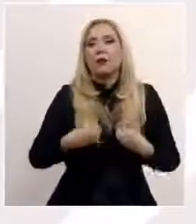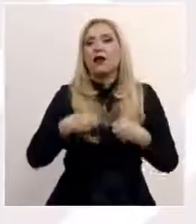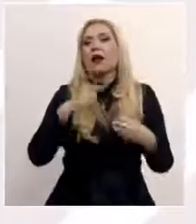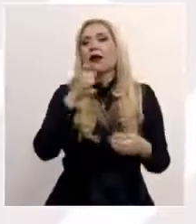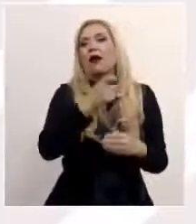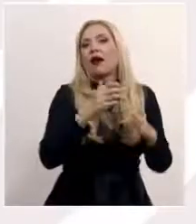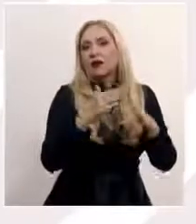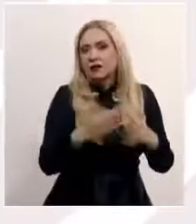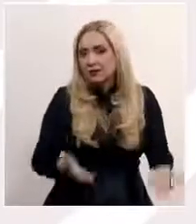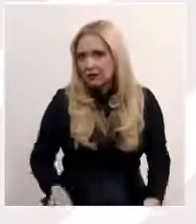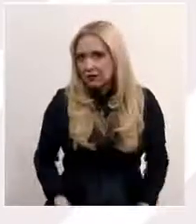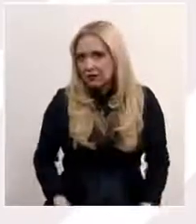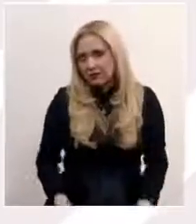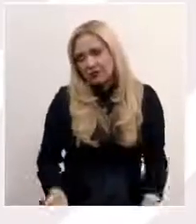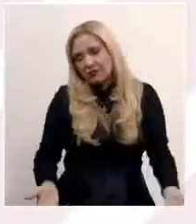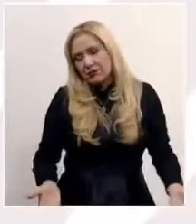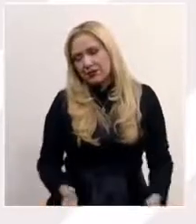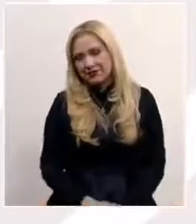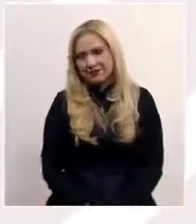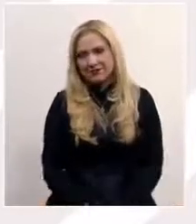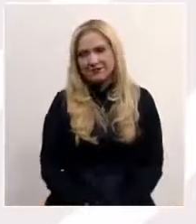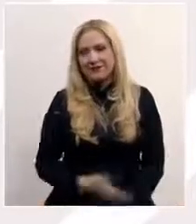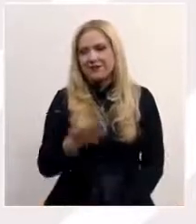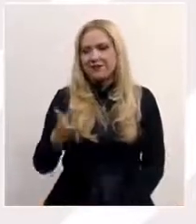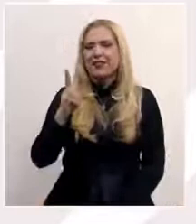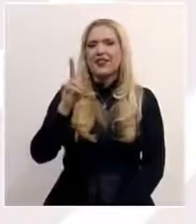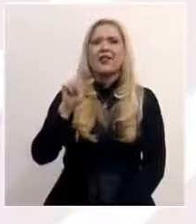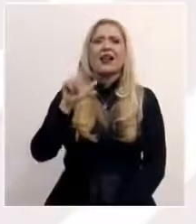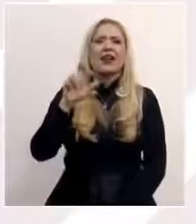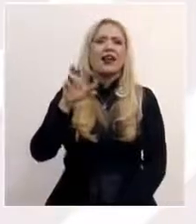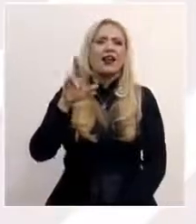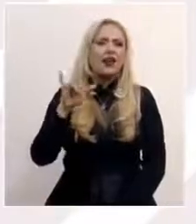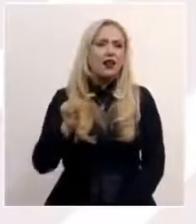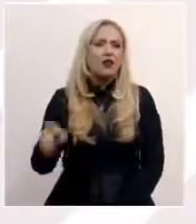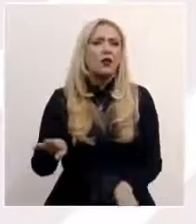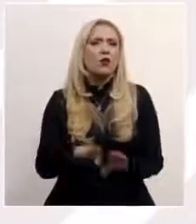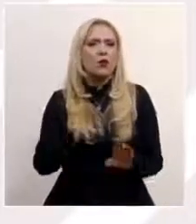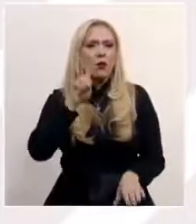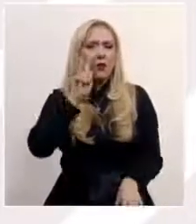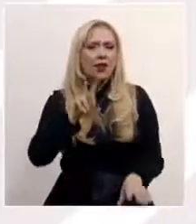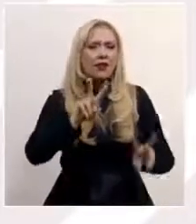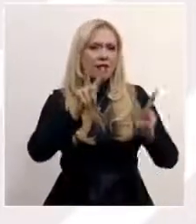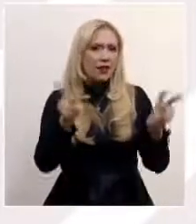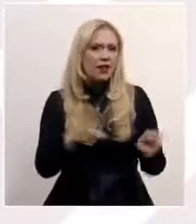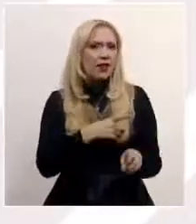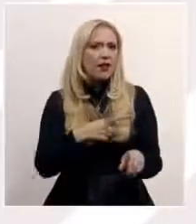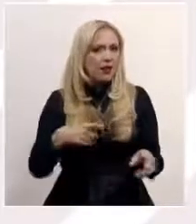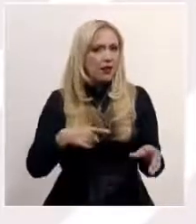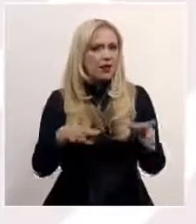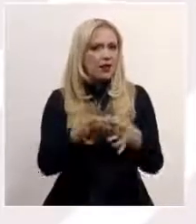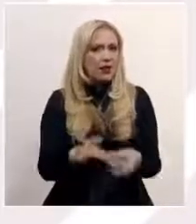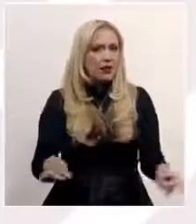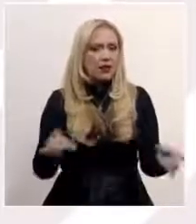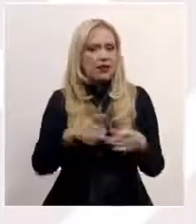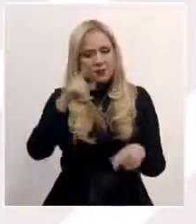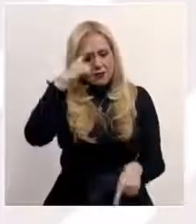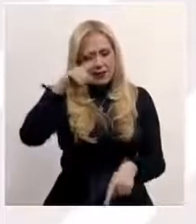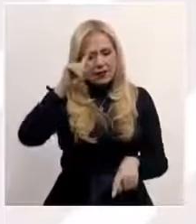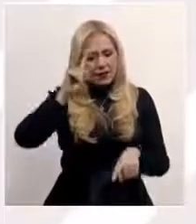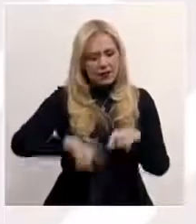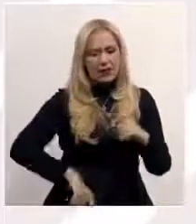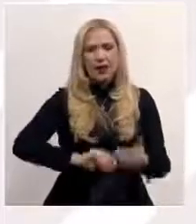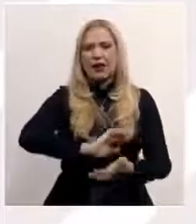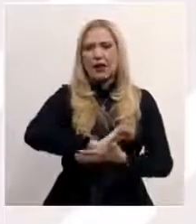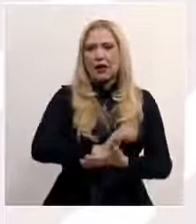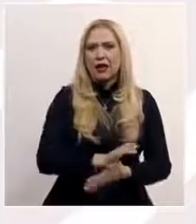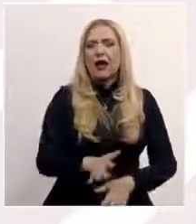contigo. Este tema de las licencias de paternidad, pues es uno de los temas que se tienen que poner sobre la mesa para eliminar la discriminación por